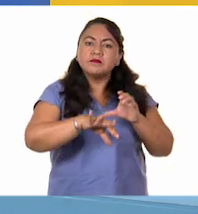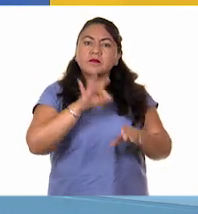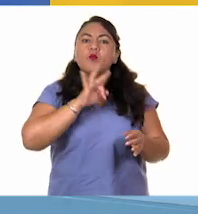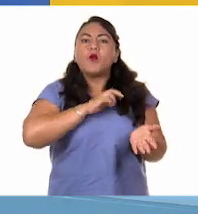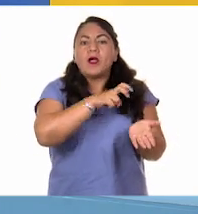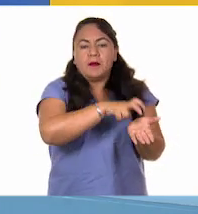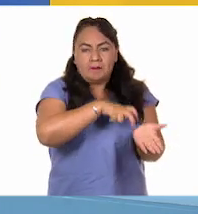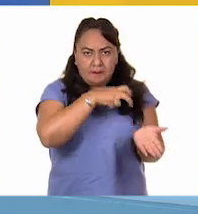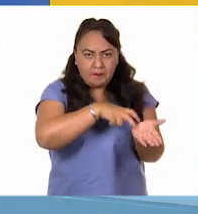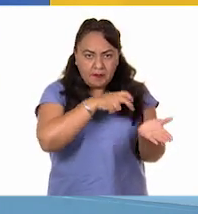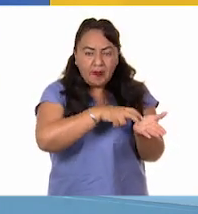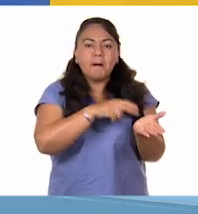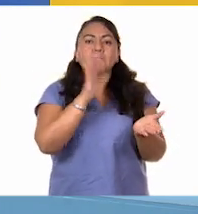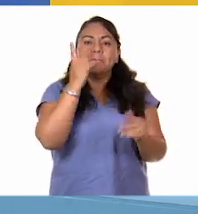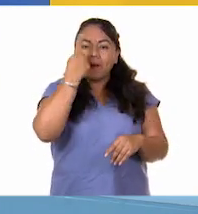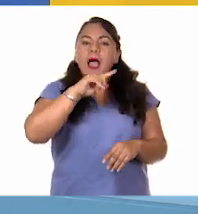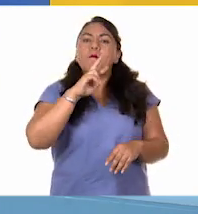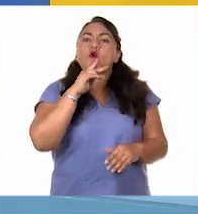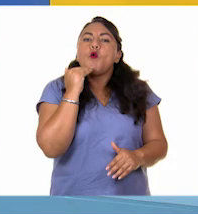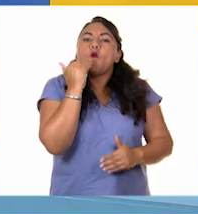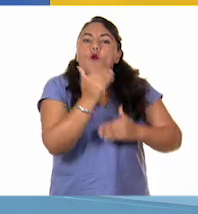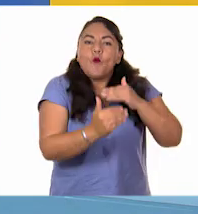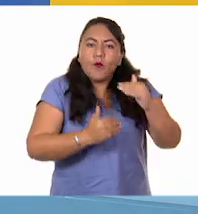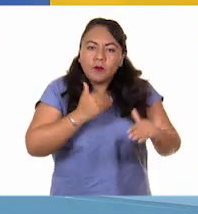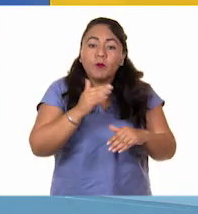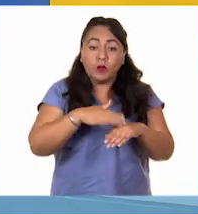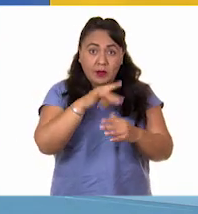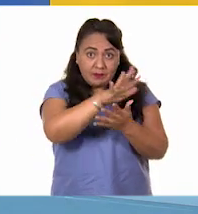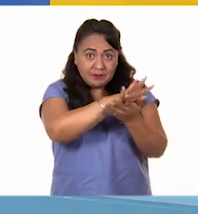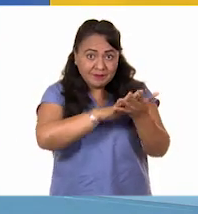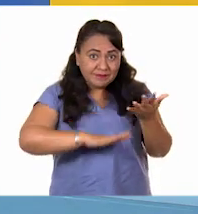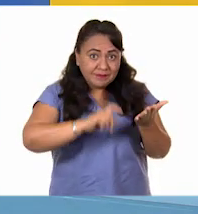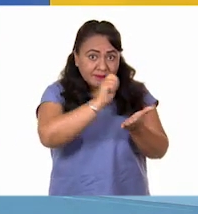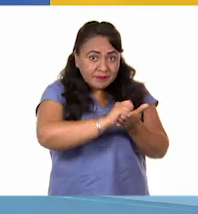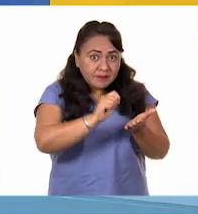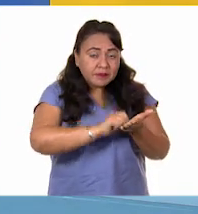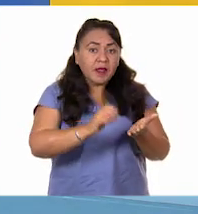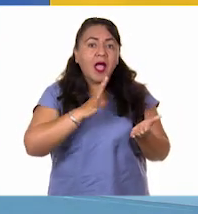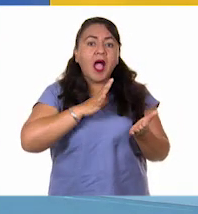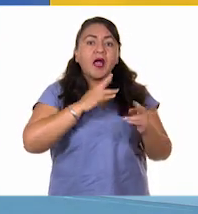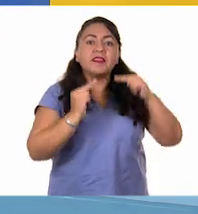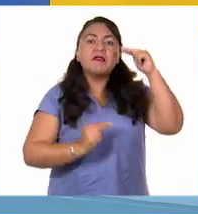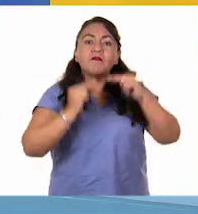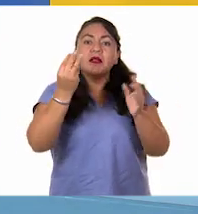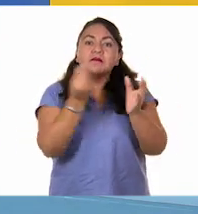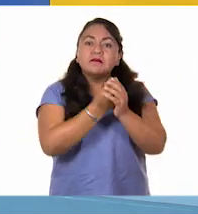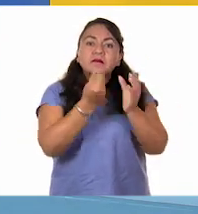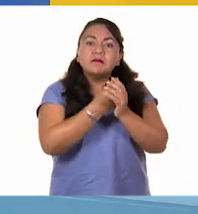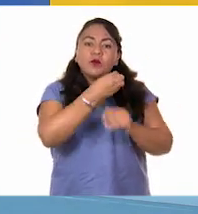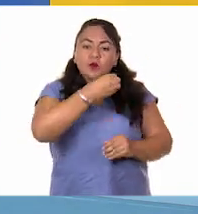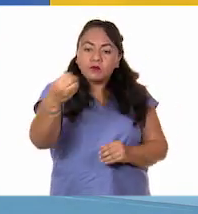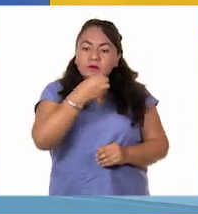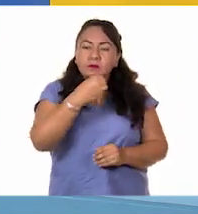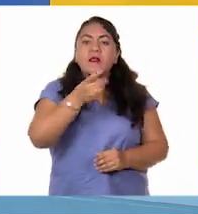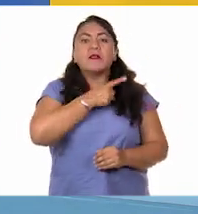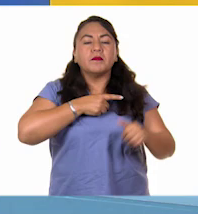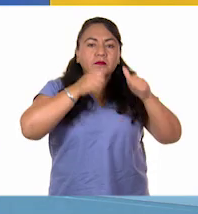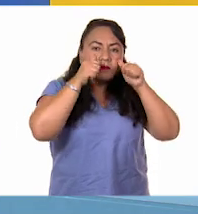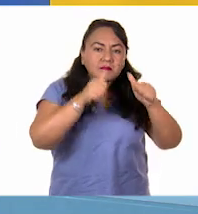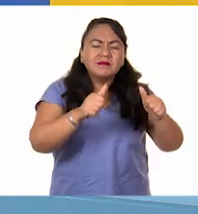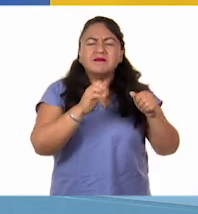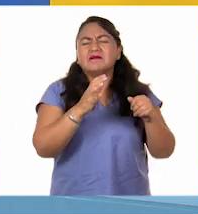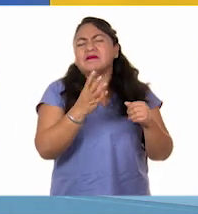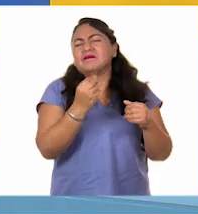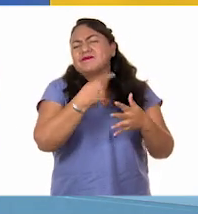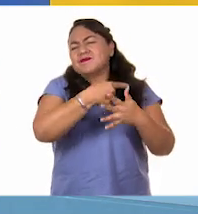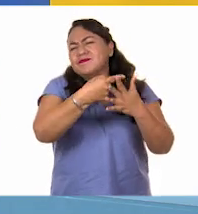corregir y mejorar, porque los textos tienen diferentes niveles de organización en los que debemos atender una